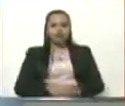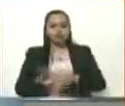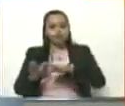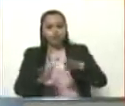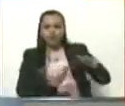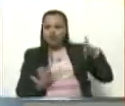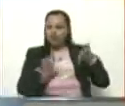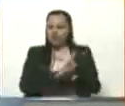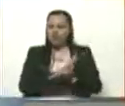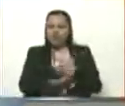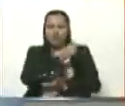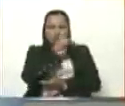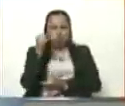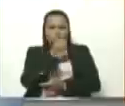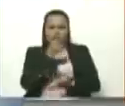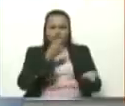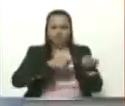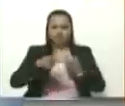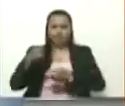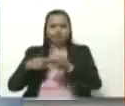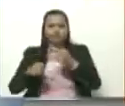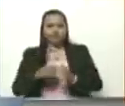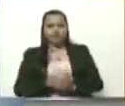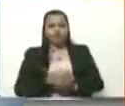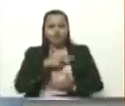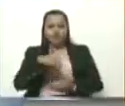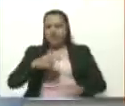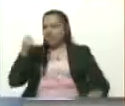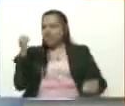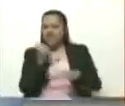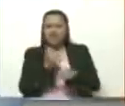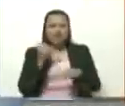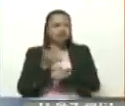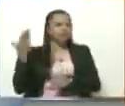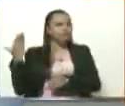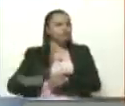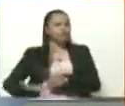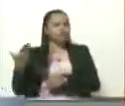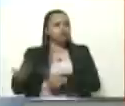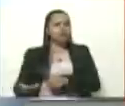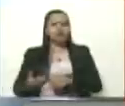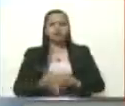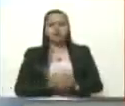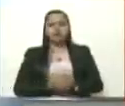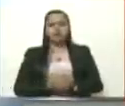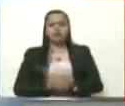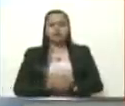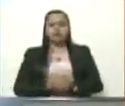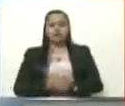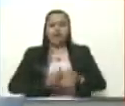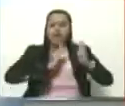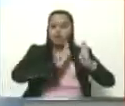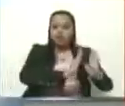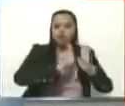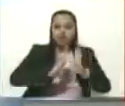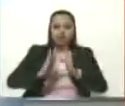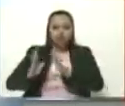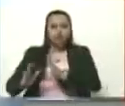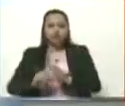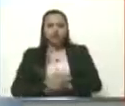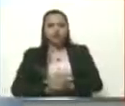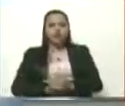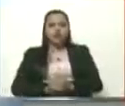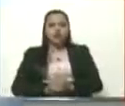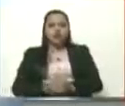de drogas hemos hecho una tarea sumamente importante orgánica estructural para el